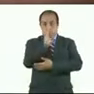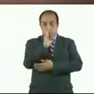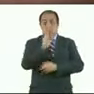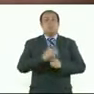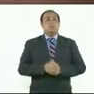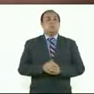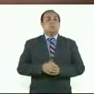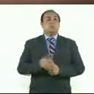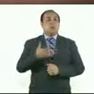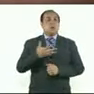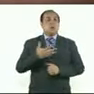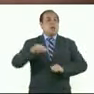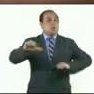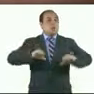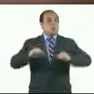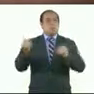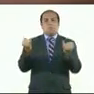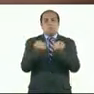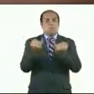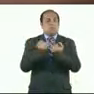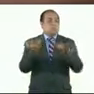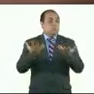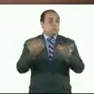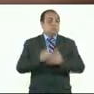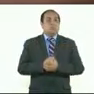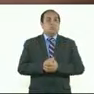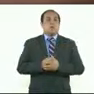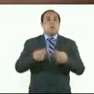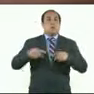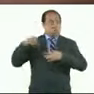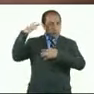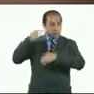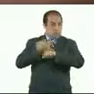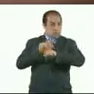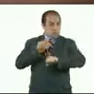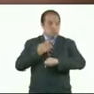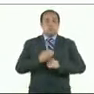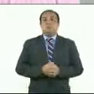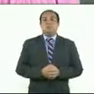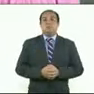una dinámica similar a la que se realizó con los adultos mayores.